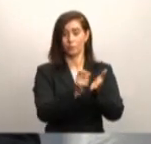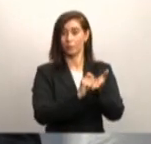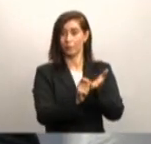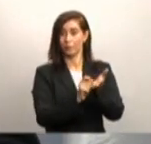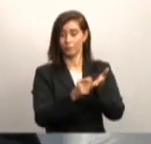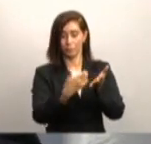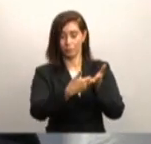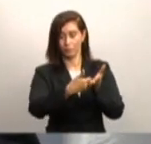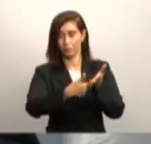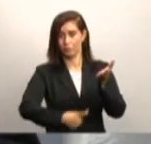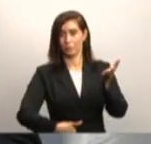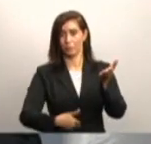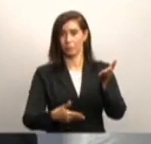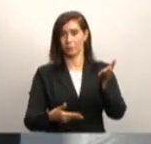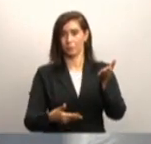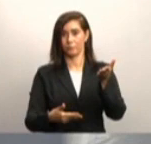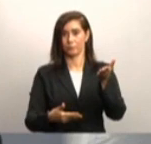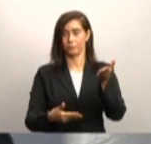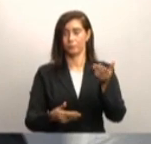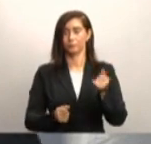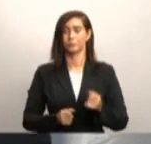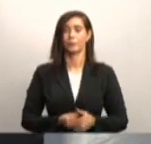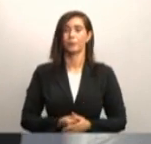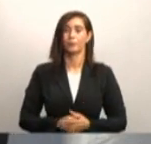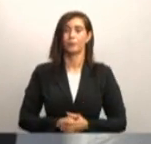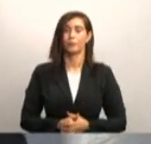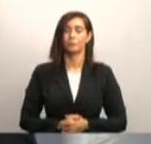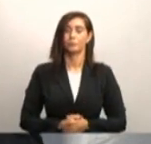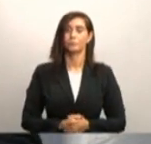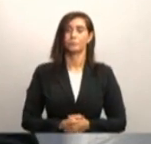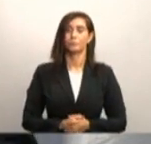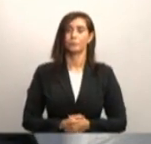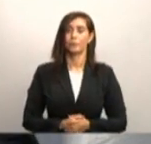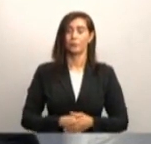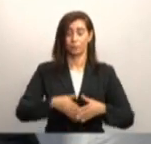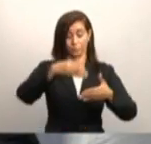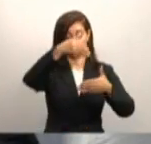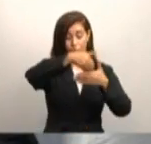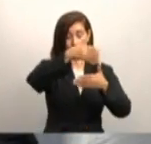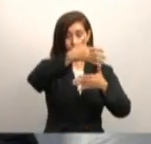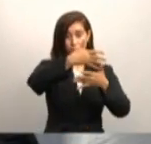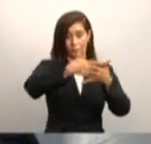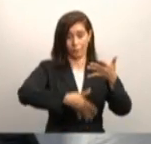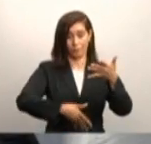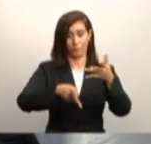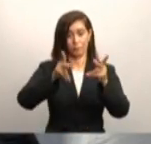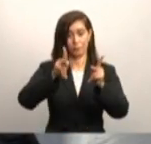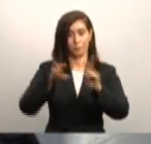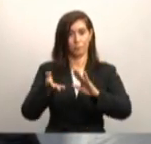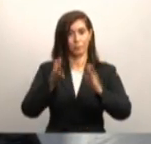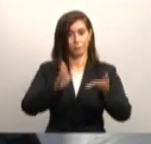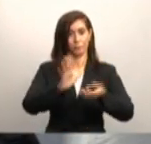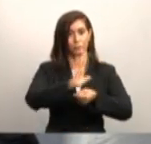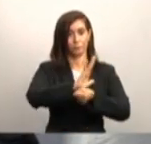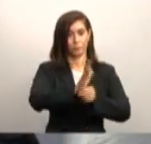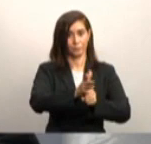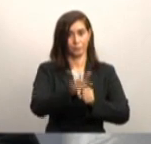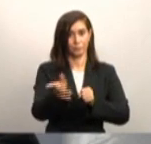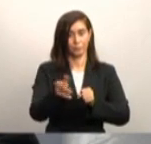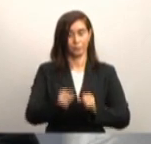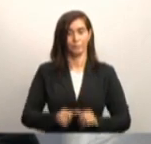clarificando progresivamente y van ingresando dentro del registro de fallecimiento por la enfermedad.